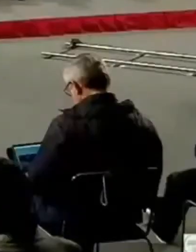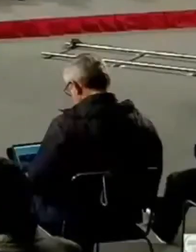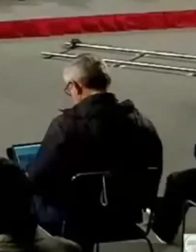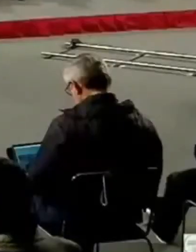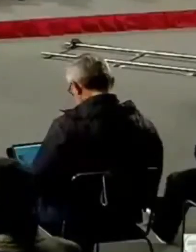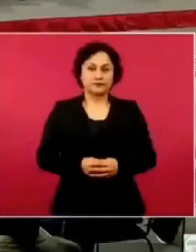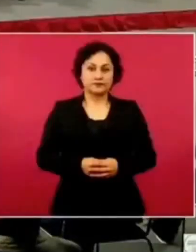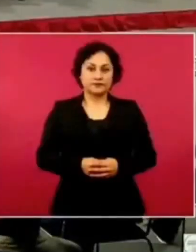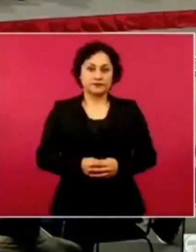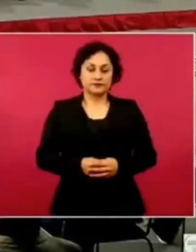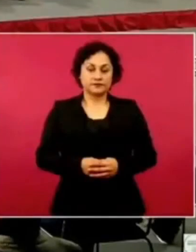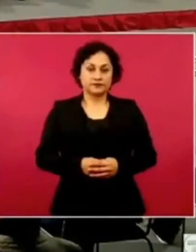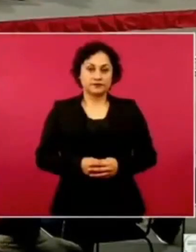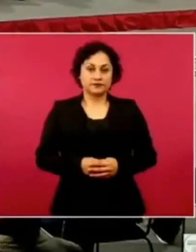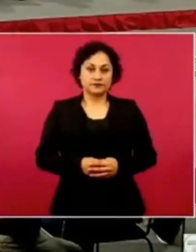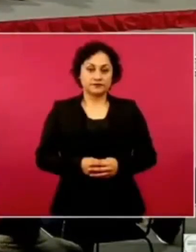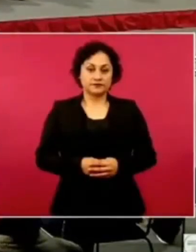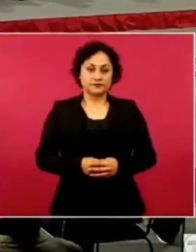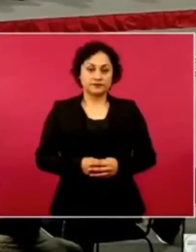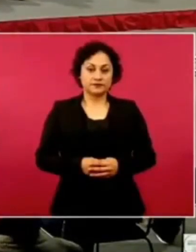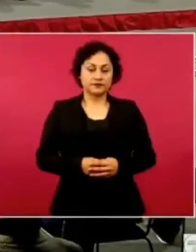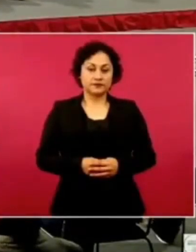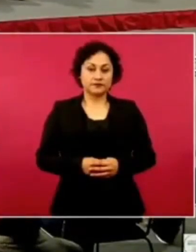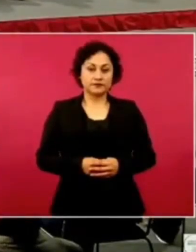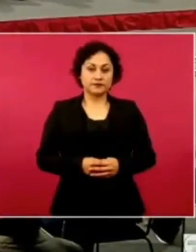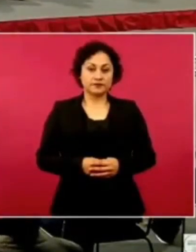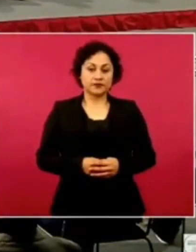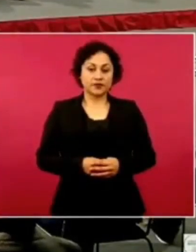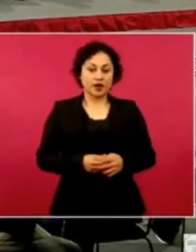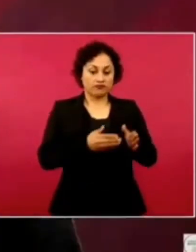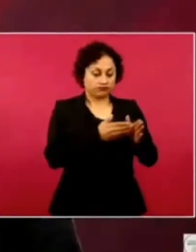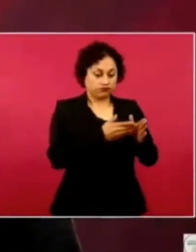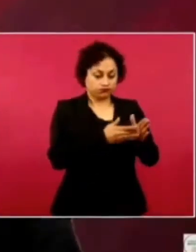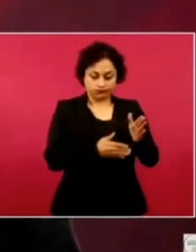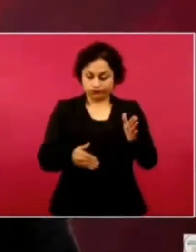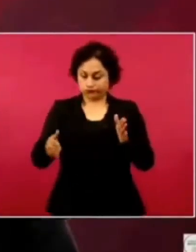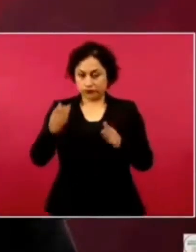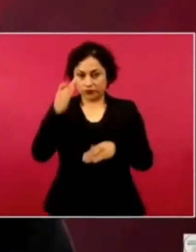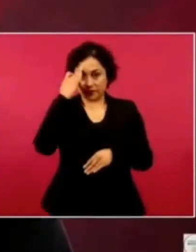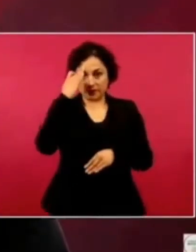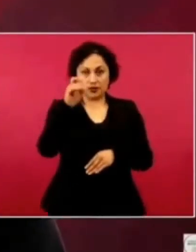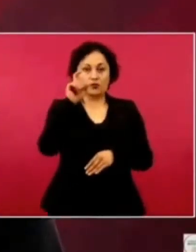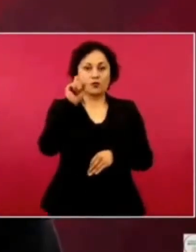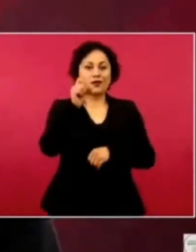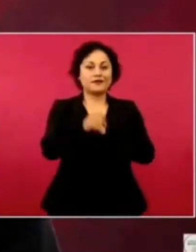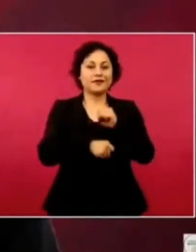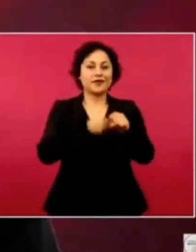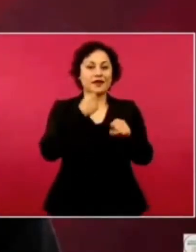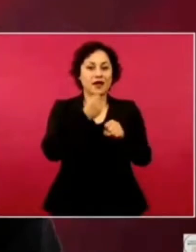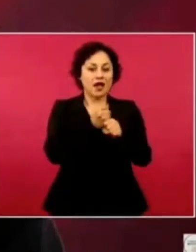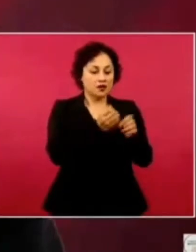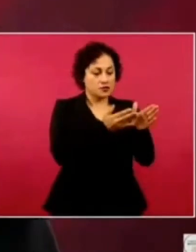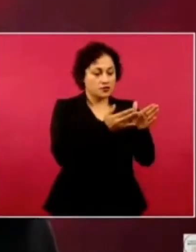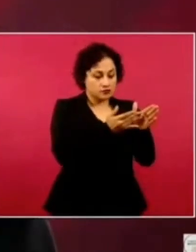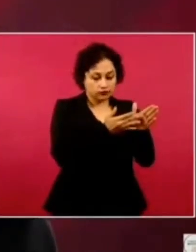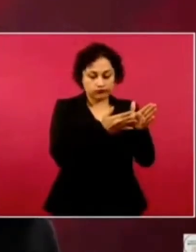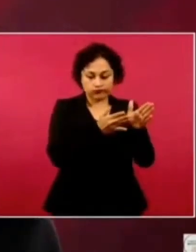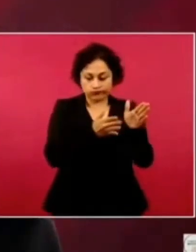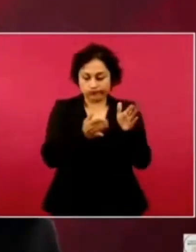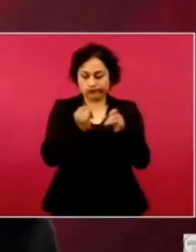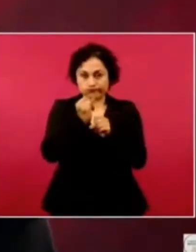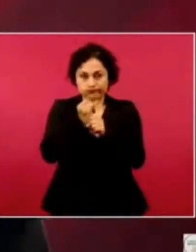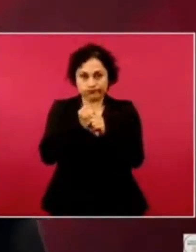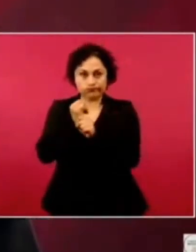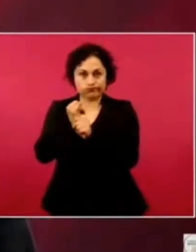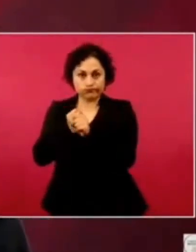durante 20 años incluyendo incluyendo dentro